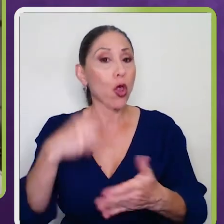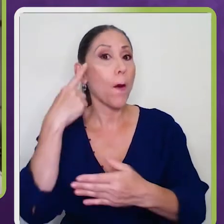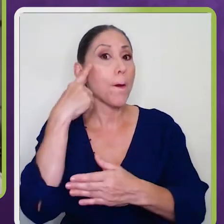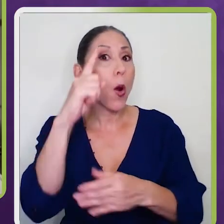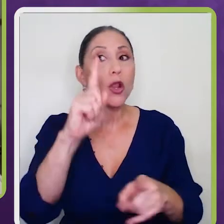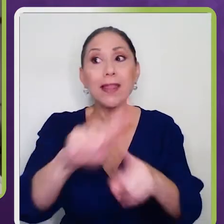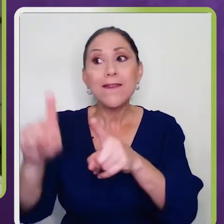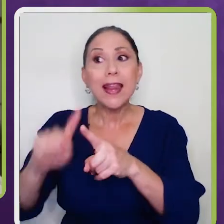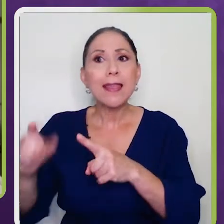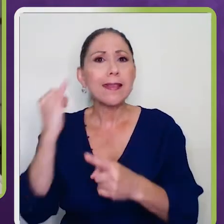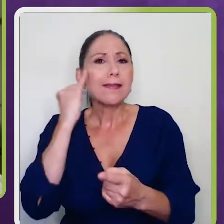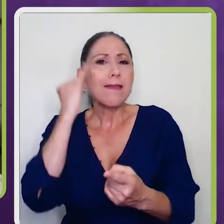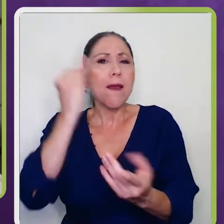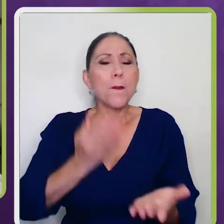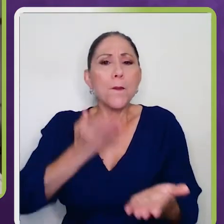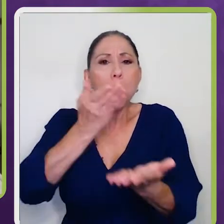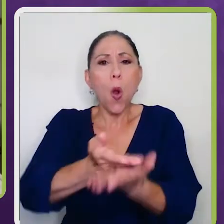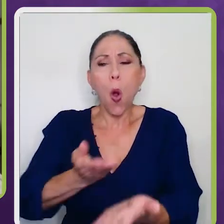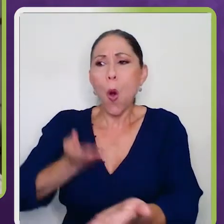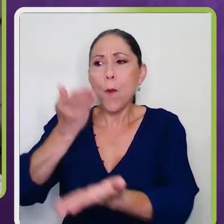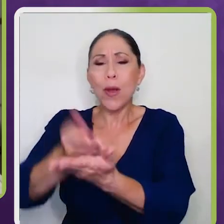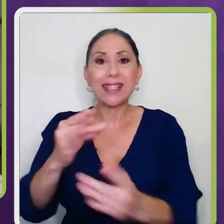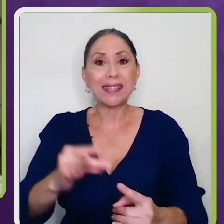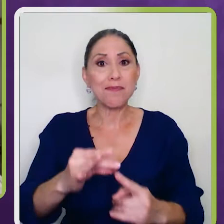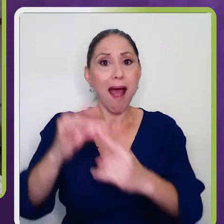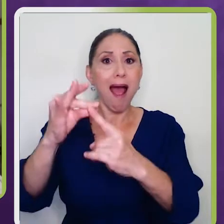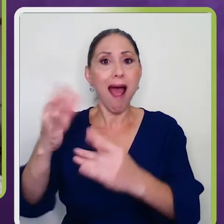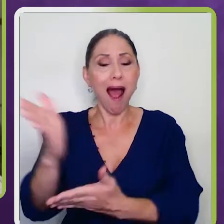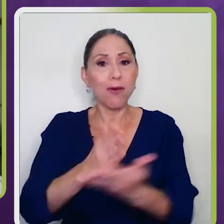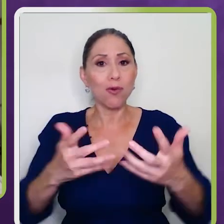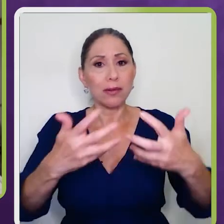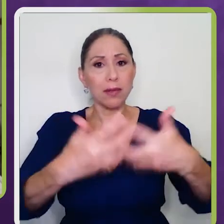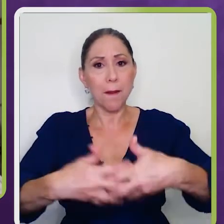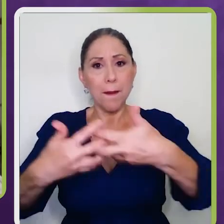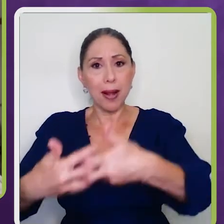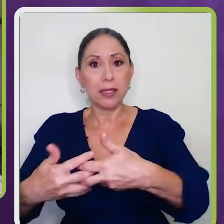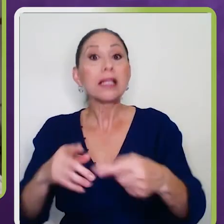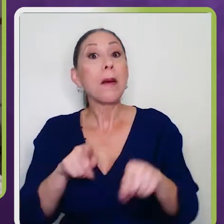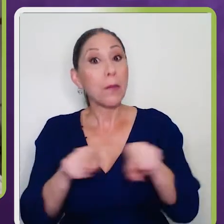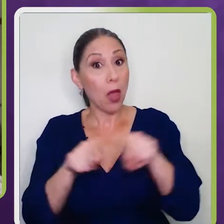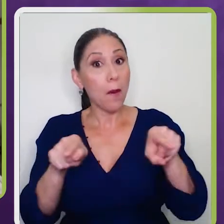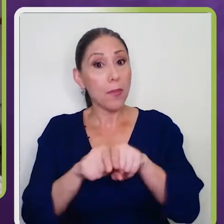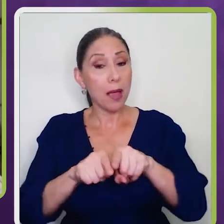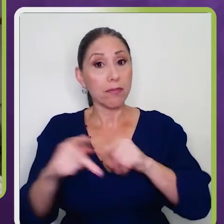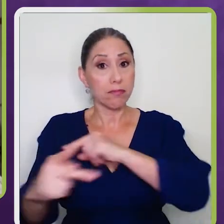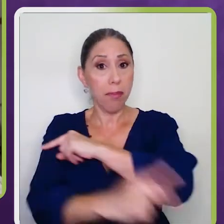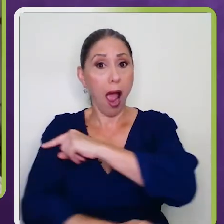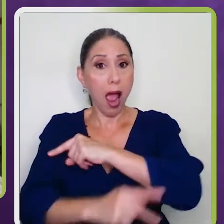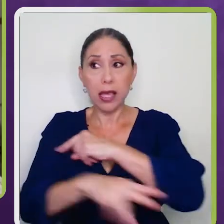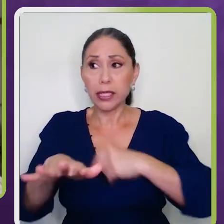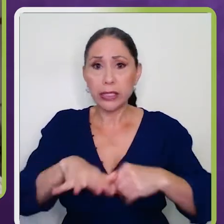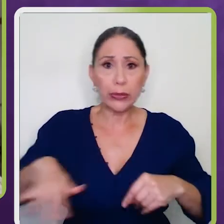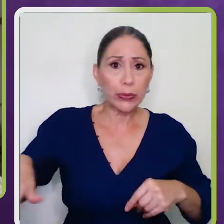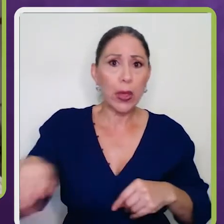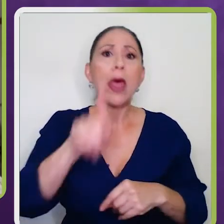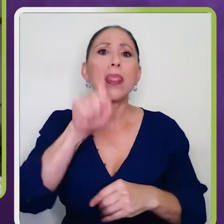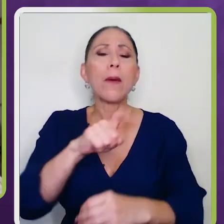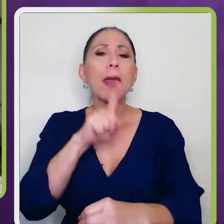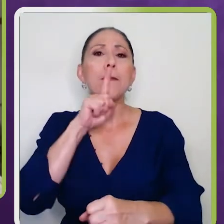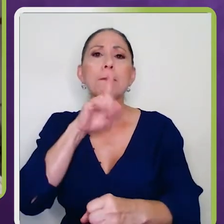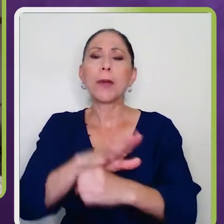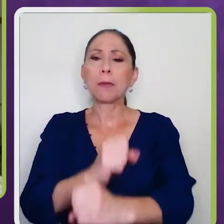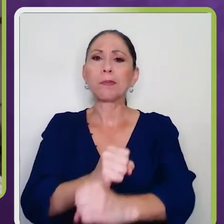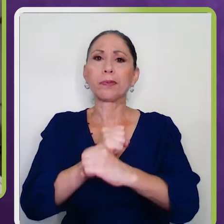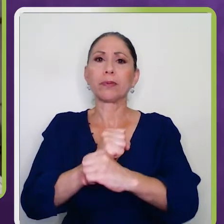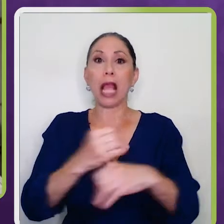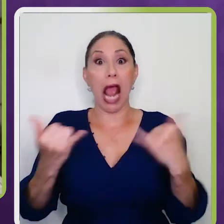¿verdad? Que algunas empresas han tomado, pero también como país tenemos que garantizar esto y en un contexto